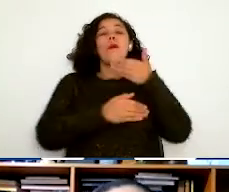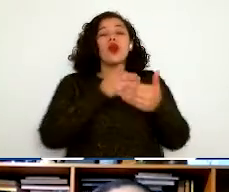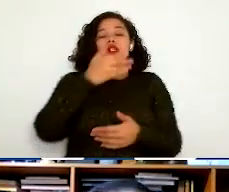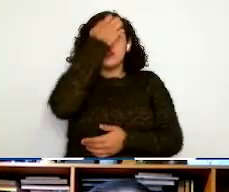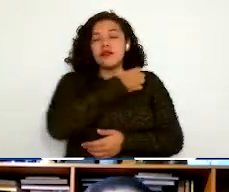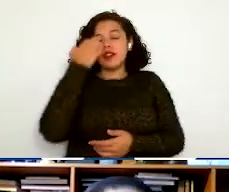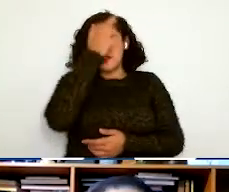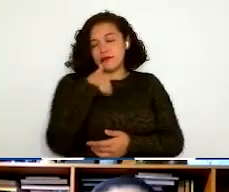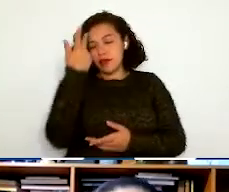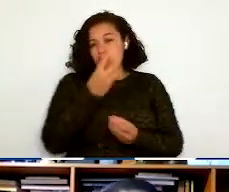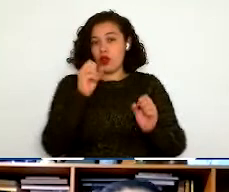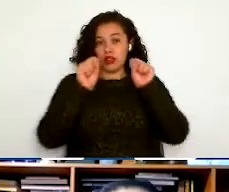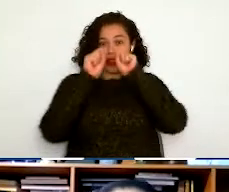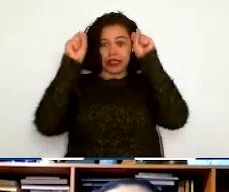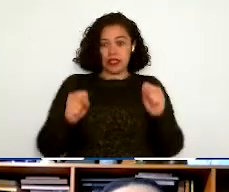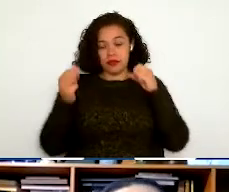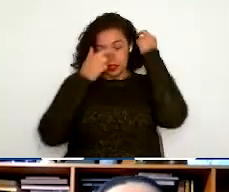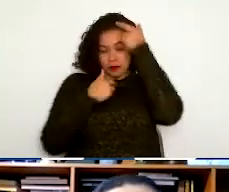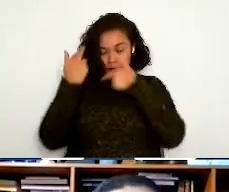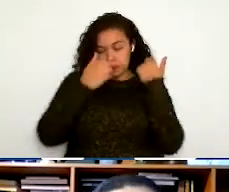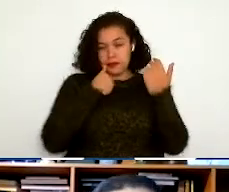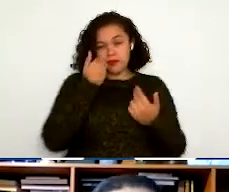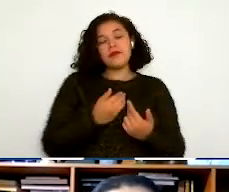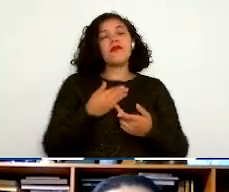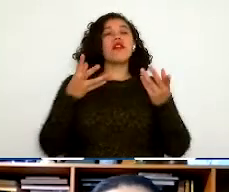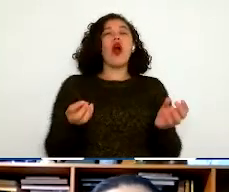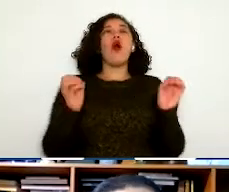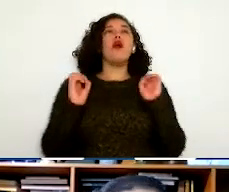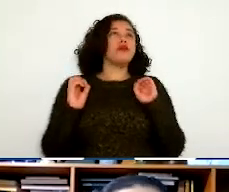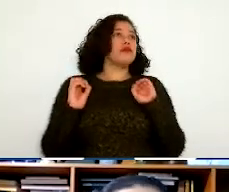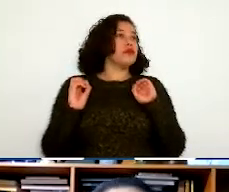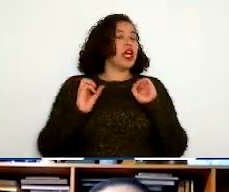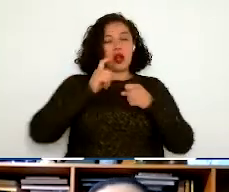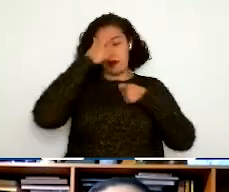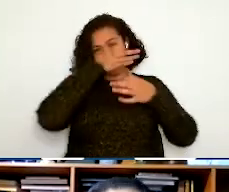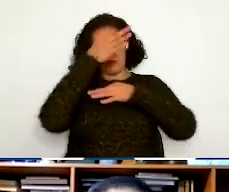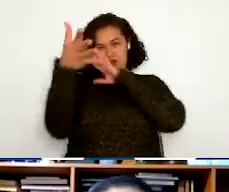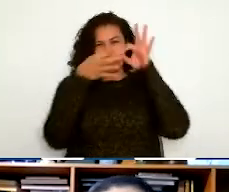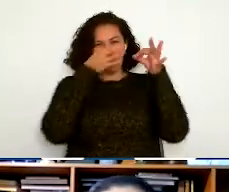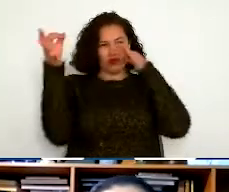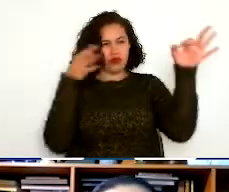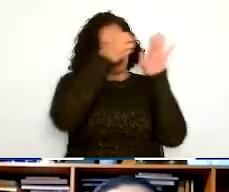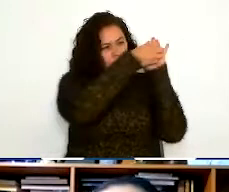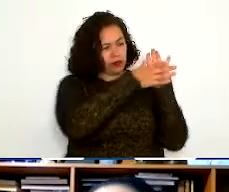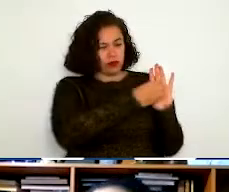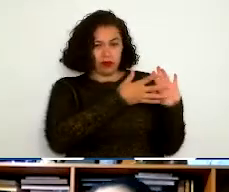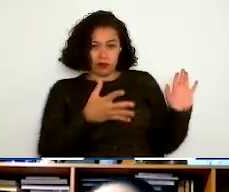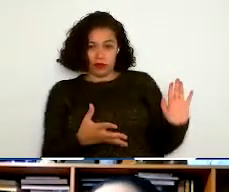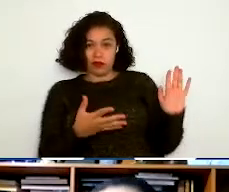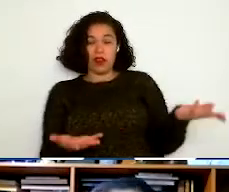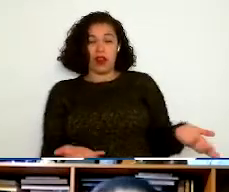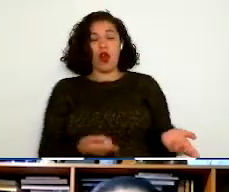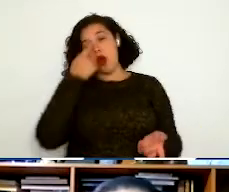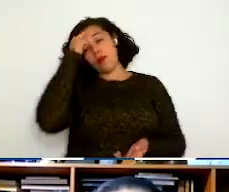quiero evaluar un sistema, o si tiene que ver con aspectos más de marketing o en el mercado, justamente, o en